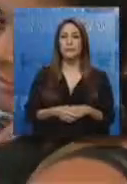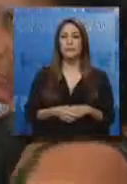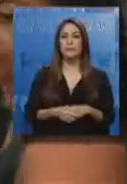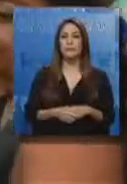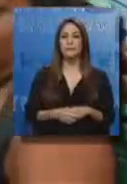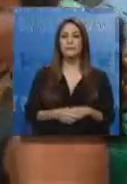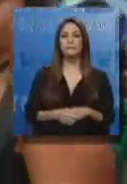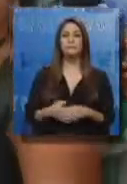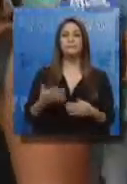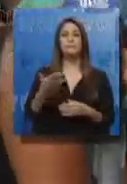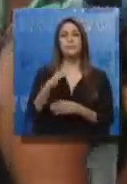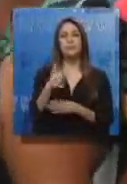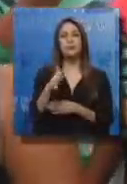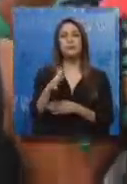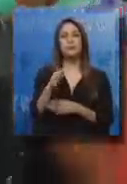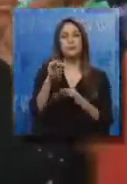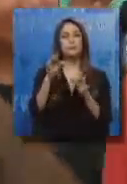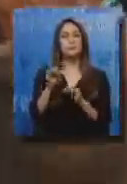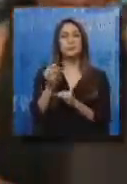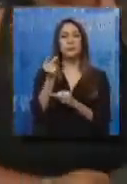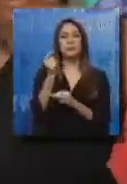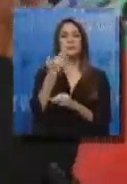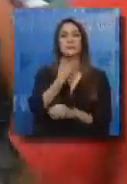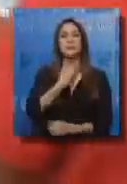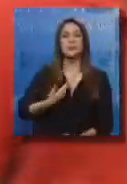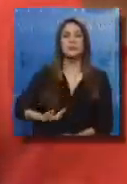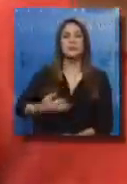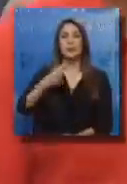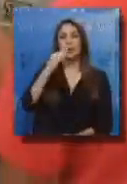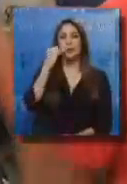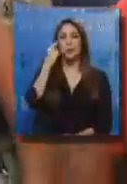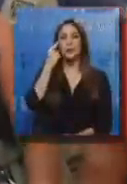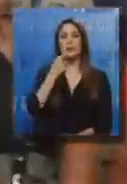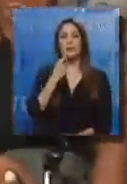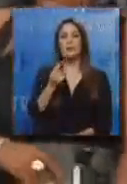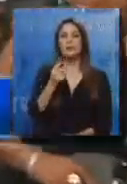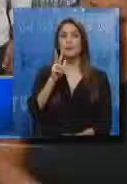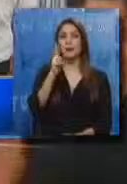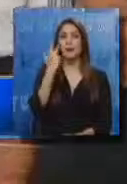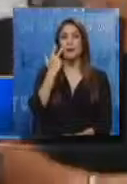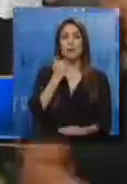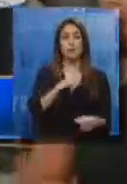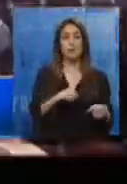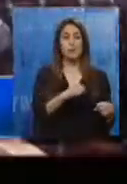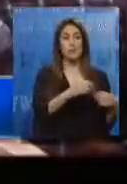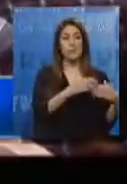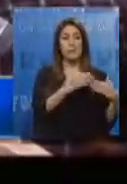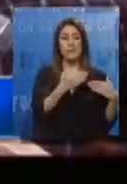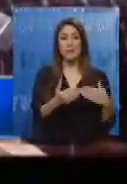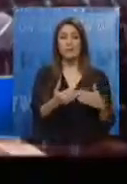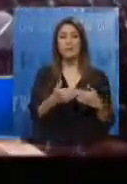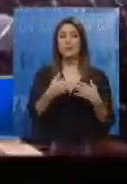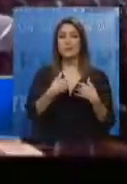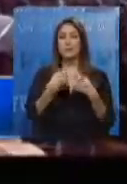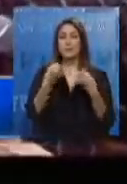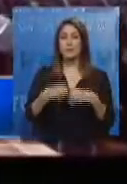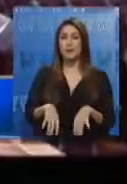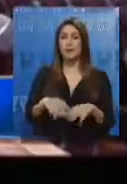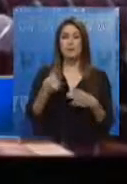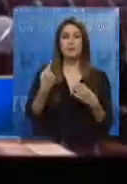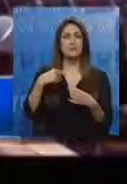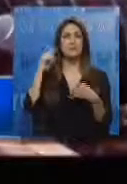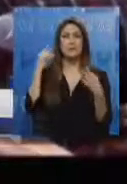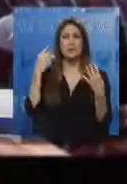El dato fue estimado casi con total exactitud por el propio presidente Rafael Correa, tan solo 3 días después del desastre. Las pérdidas son